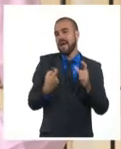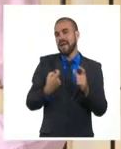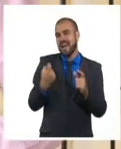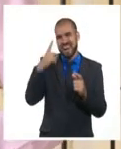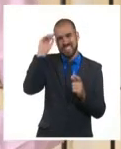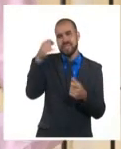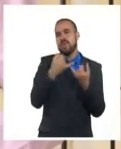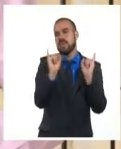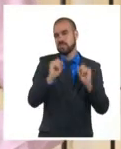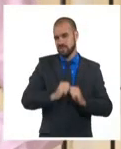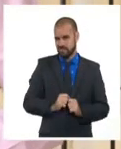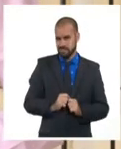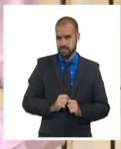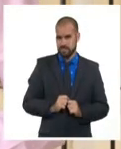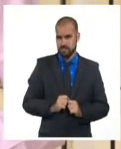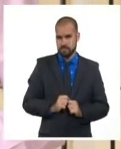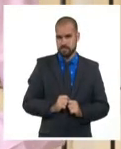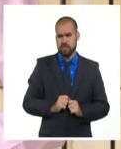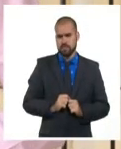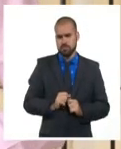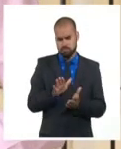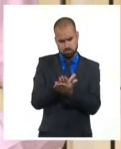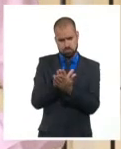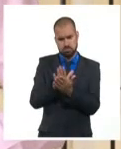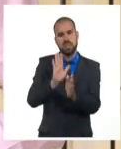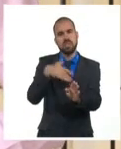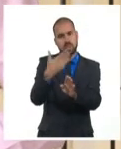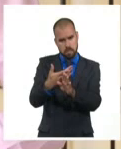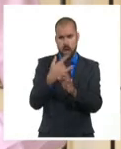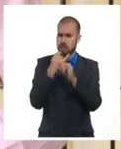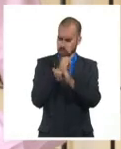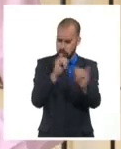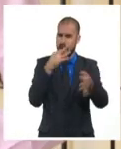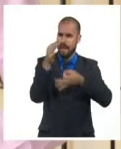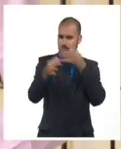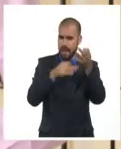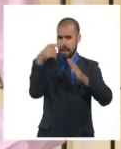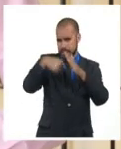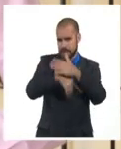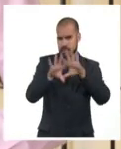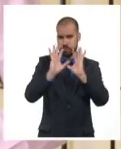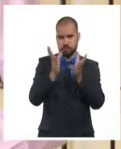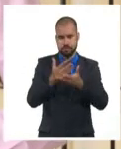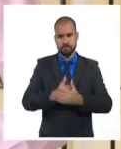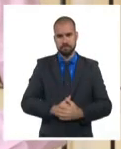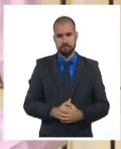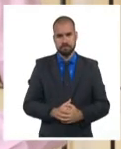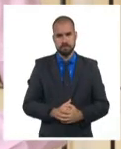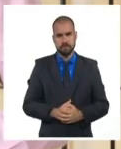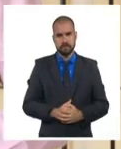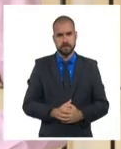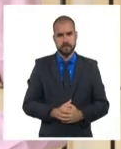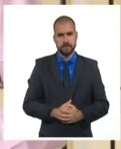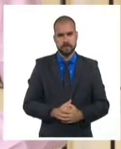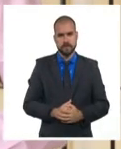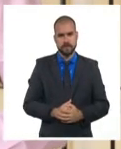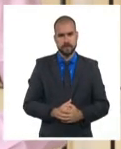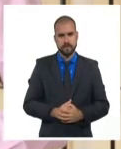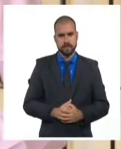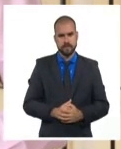Grande? Al tema dedicaremos nuestro próximo reportaje. Desde Las Tunas, Raúl Verdesie, Joan